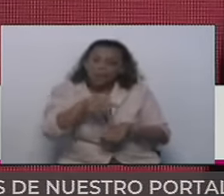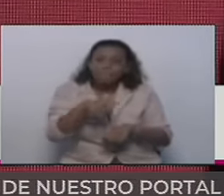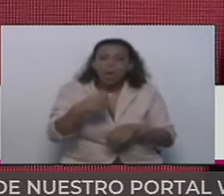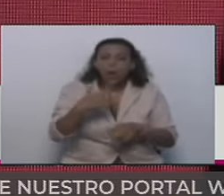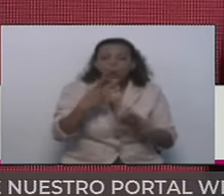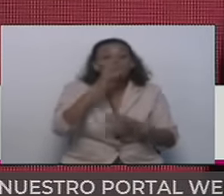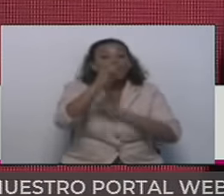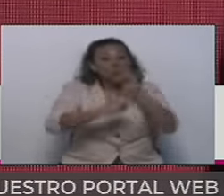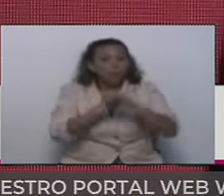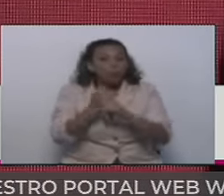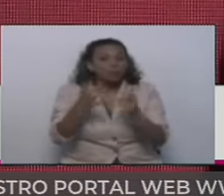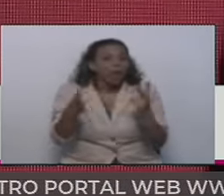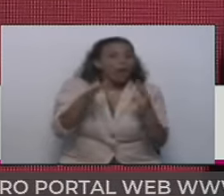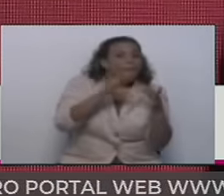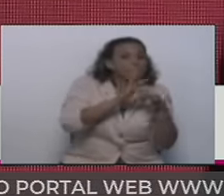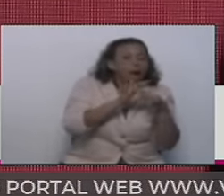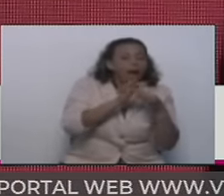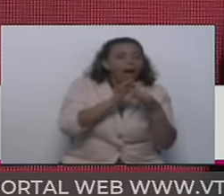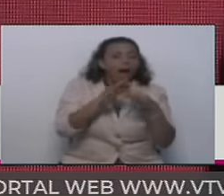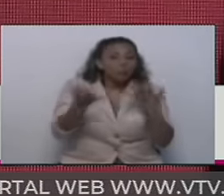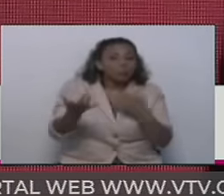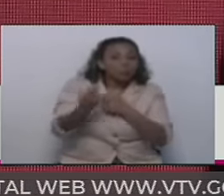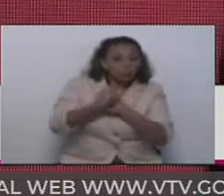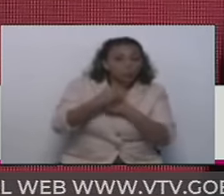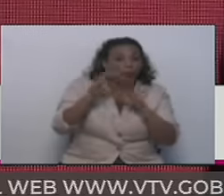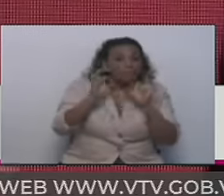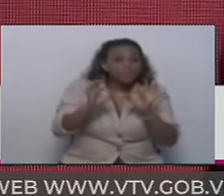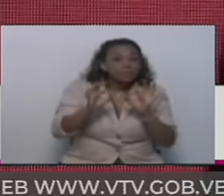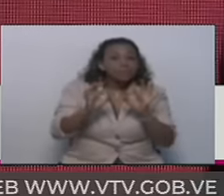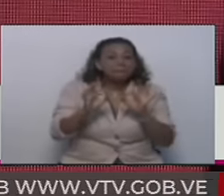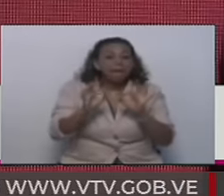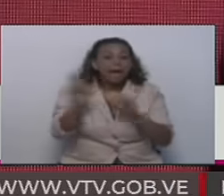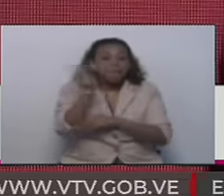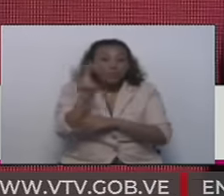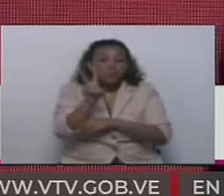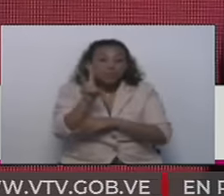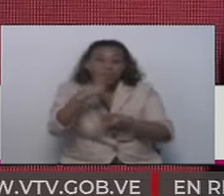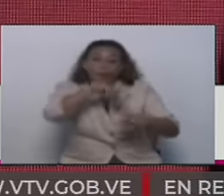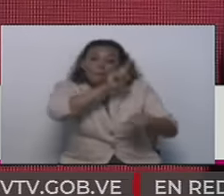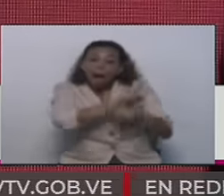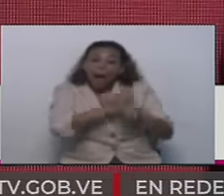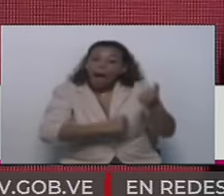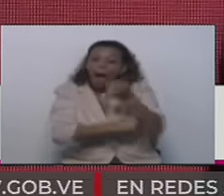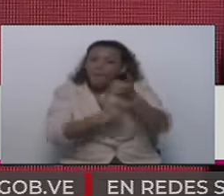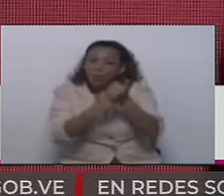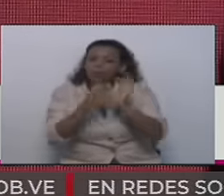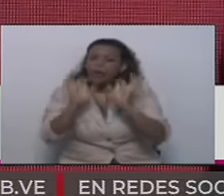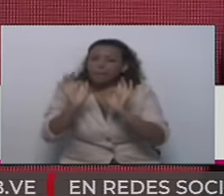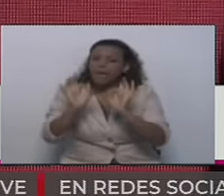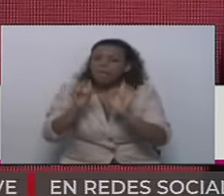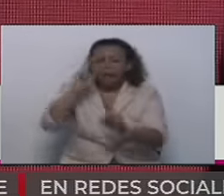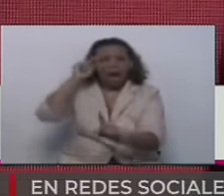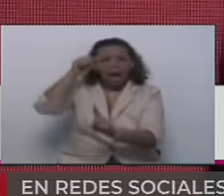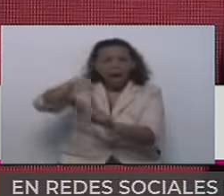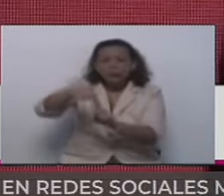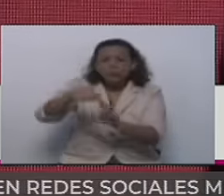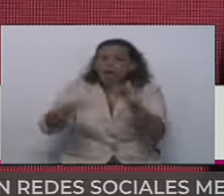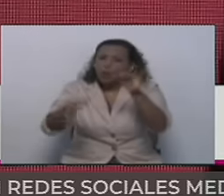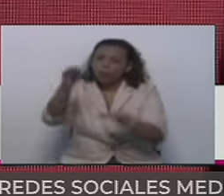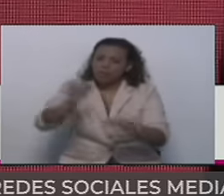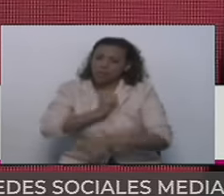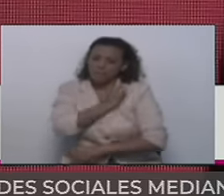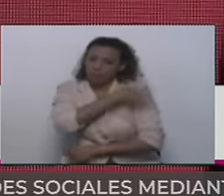tema internacional que nos atañe a nosotros especialmente, pues ha sido Venezuela uno de los países que ha apoyado especialmente la causa palestina. Pero vamos a